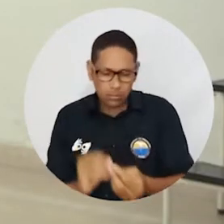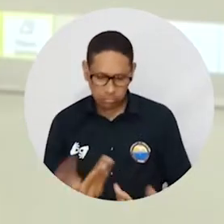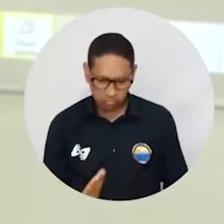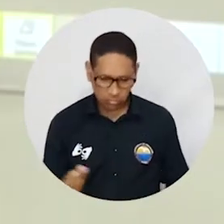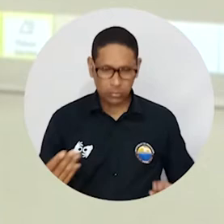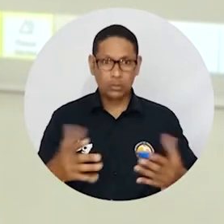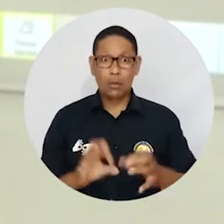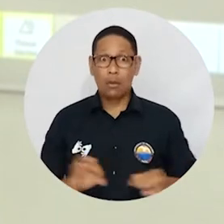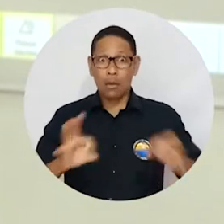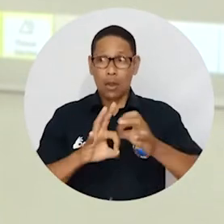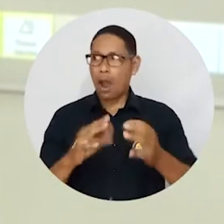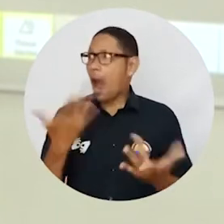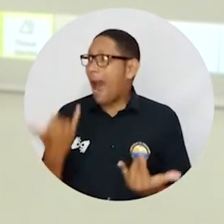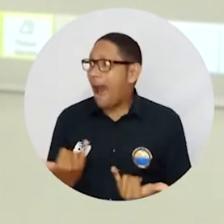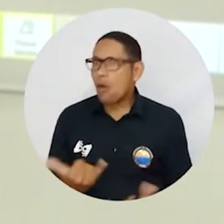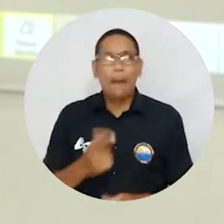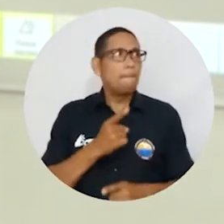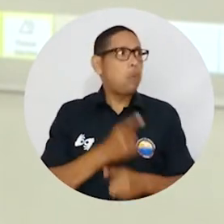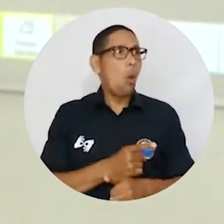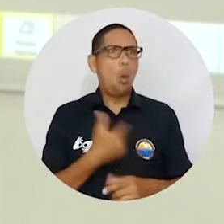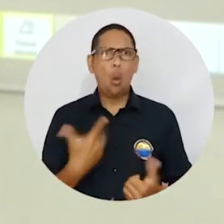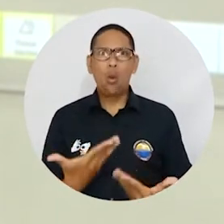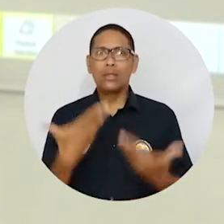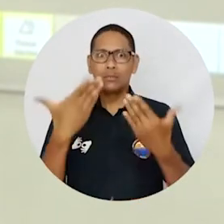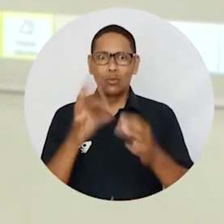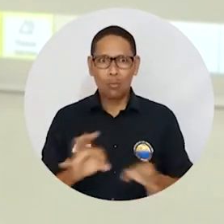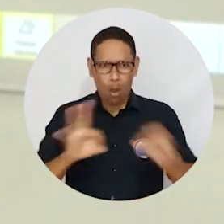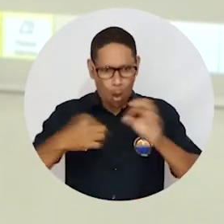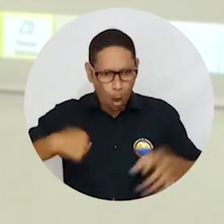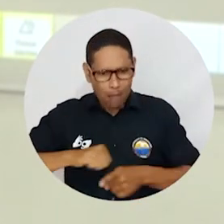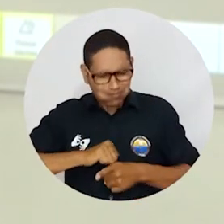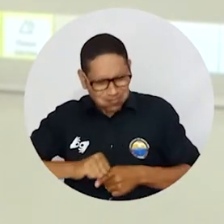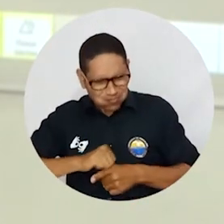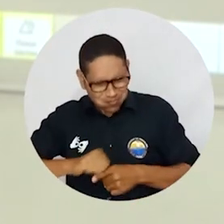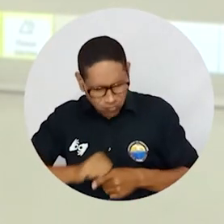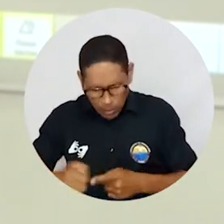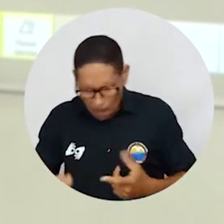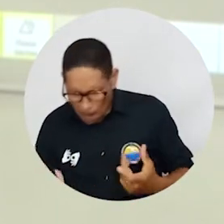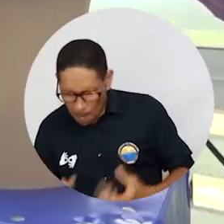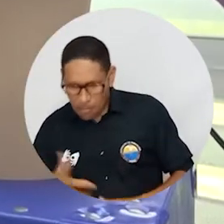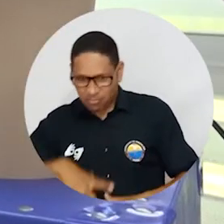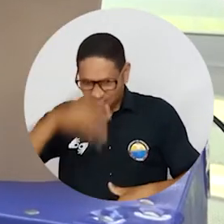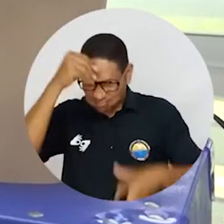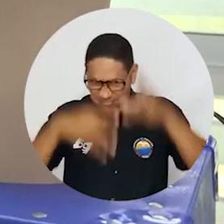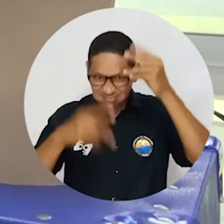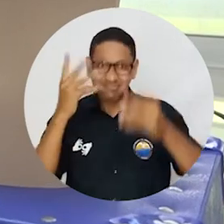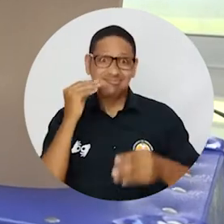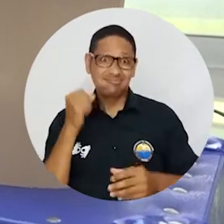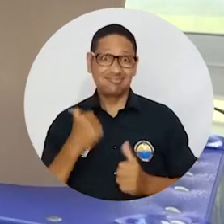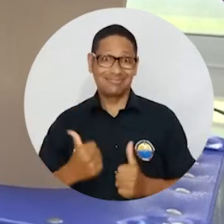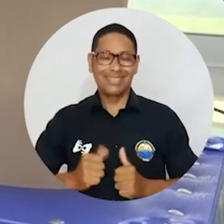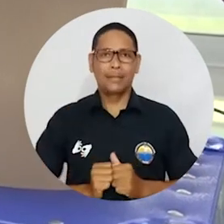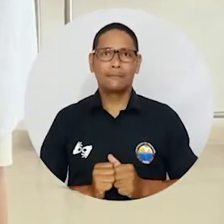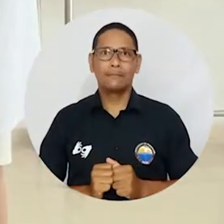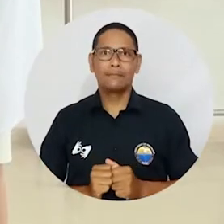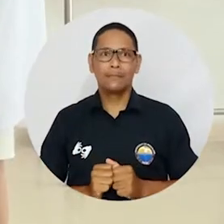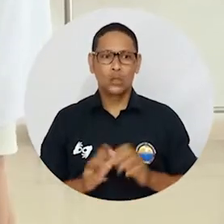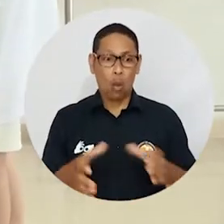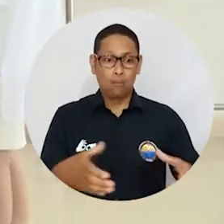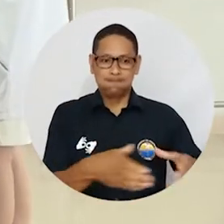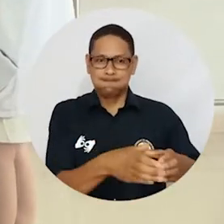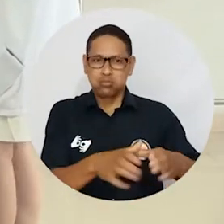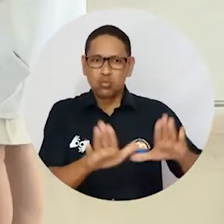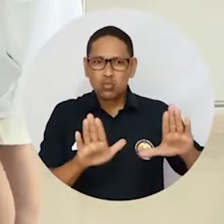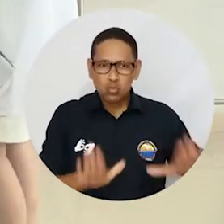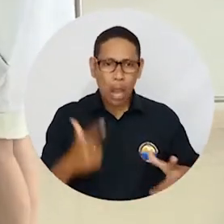indicado, entonces nos ayuda como a reforzar todas esas cosas que realmente necesitamos aprender. La Clínica de Simulación para